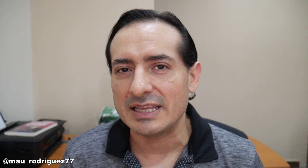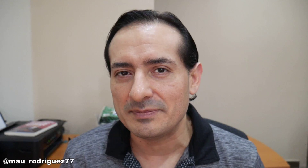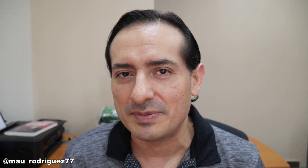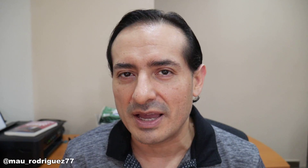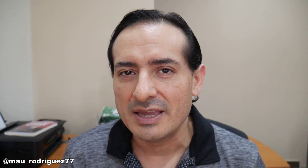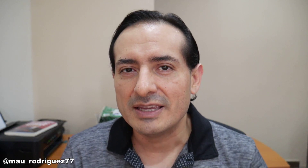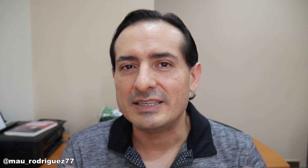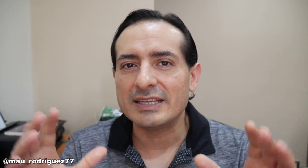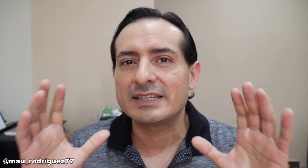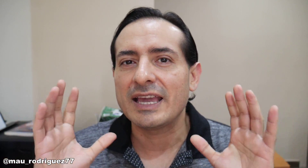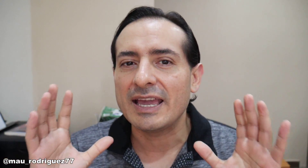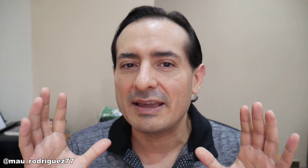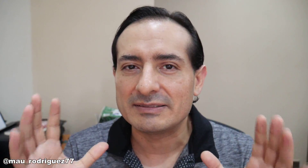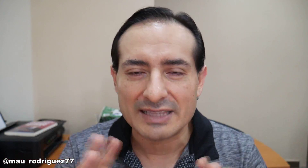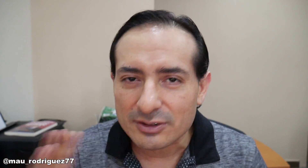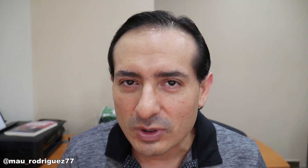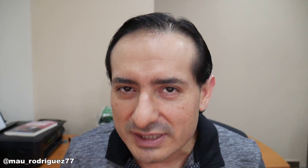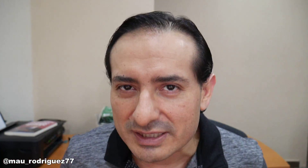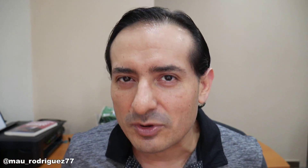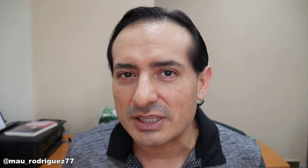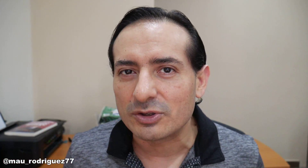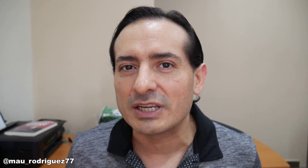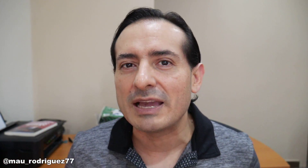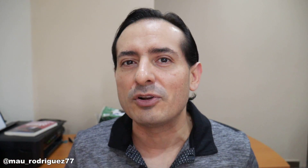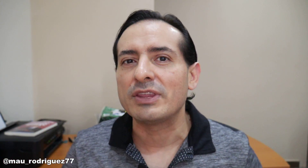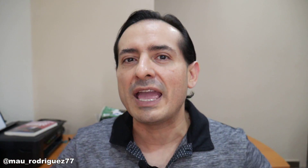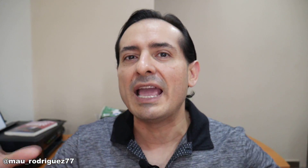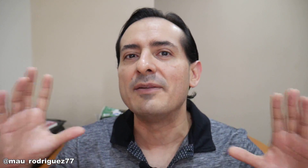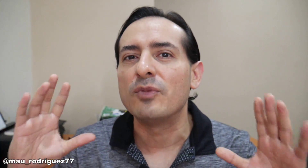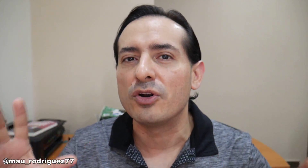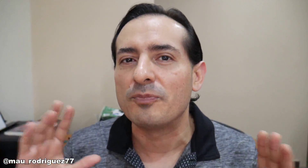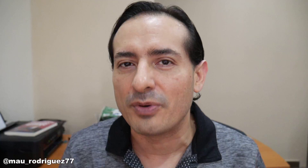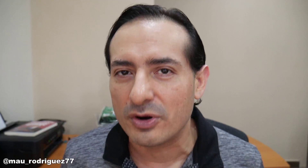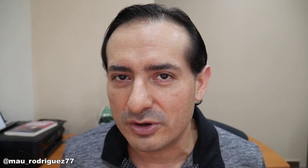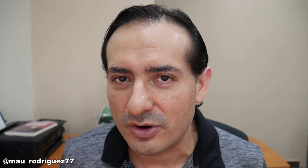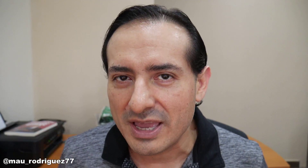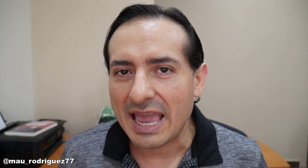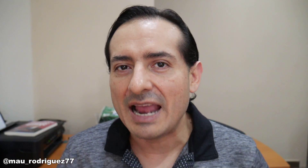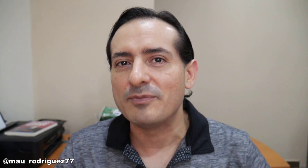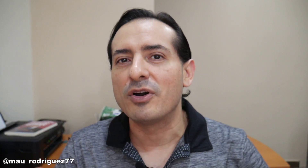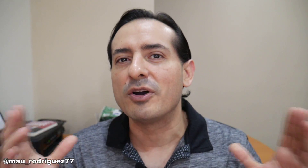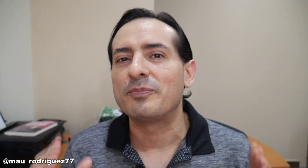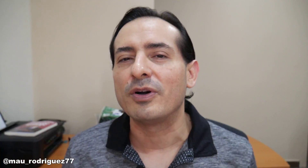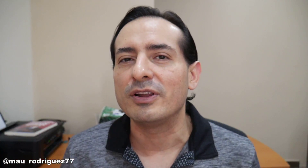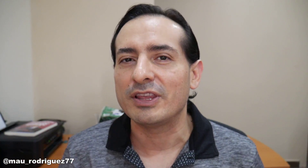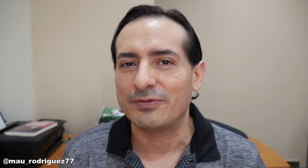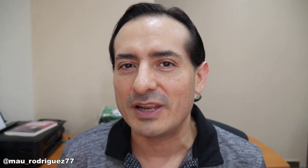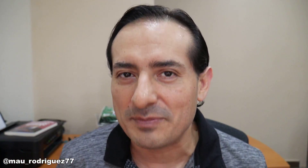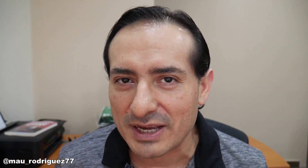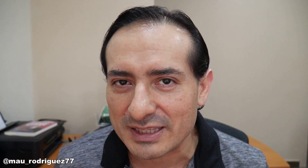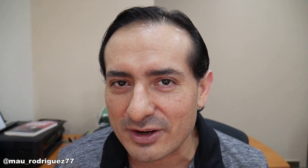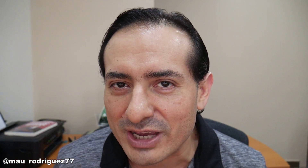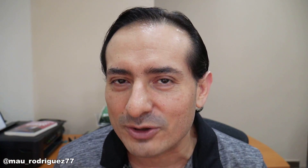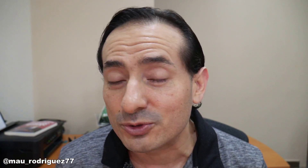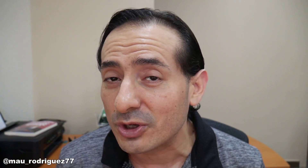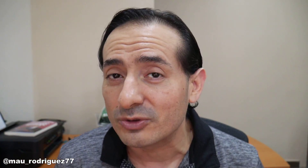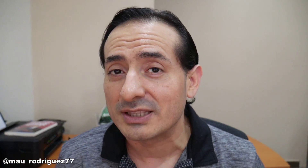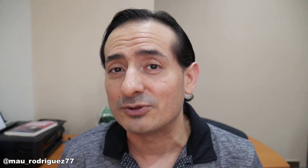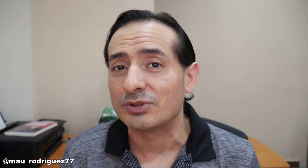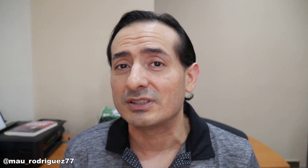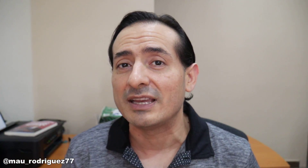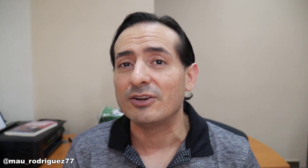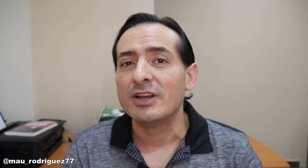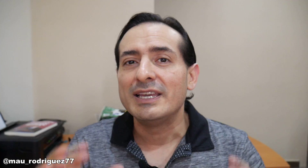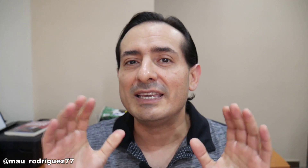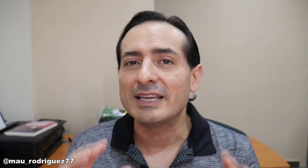energía limpia. Y es que tanto así se molestó que ya habló de el monopolio de Felipe Calderón que construyó durante